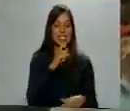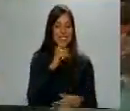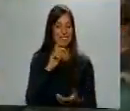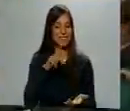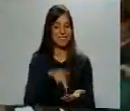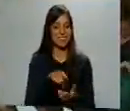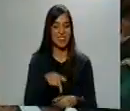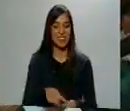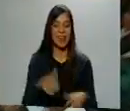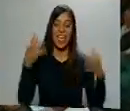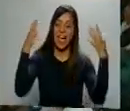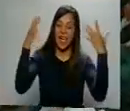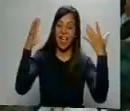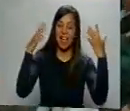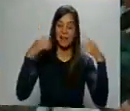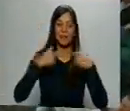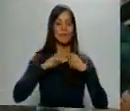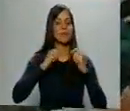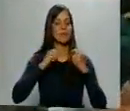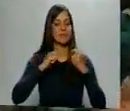cumpleañero.